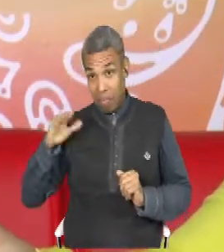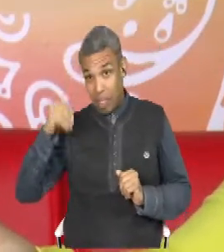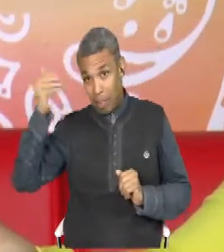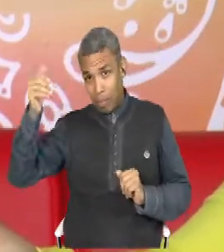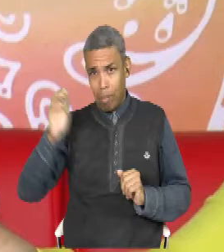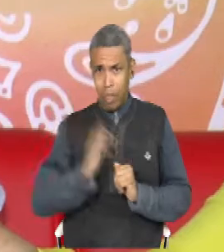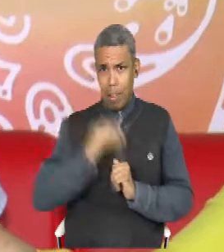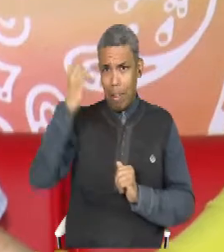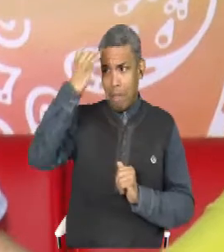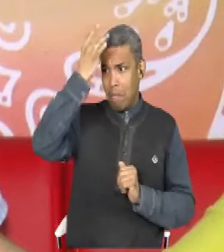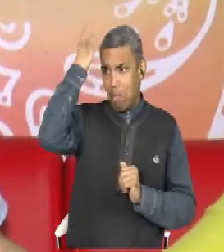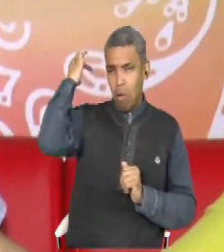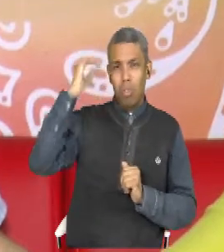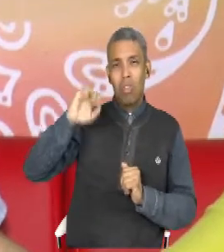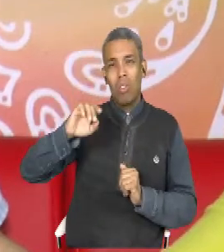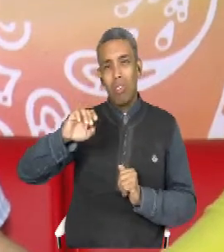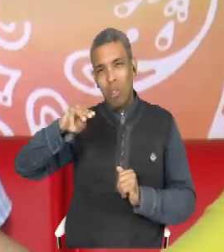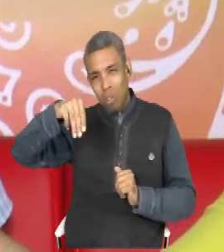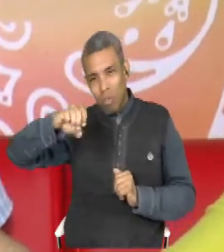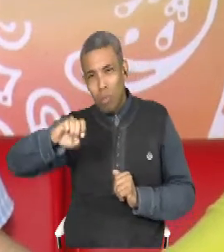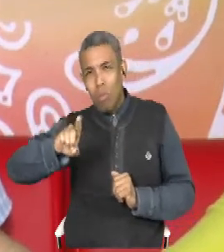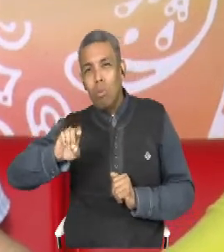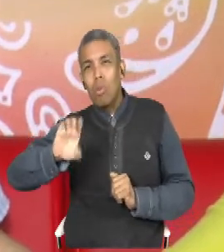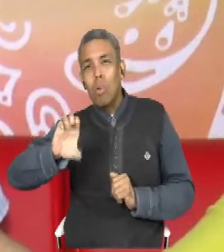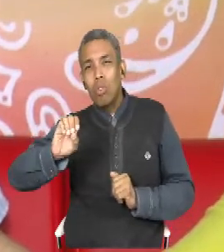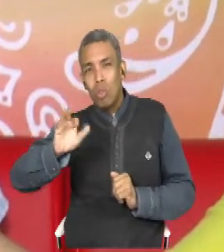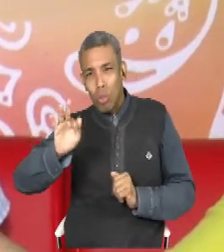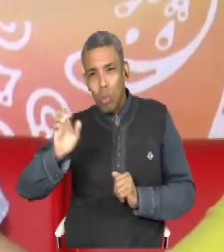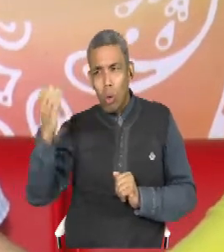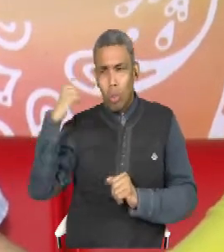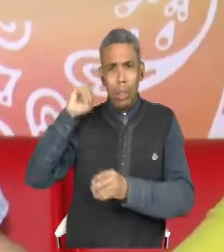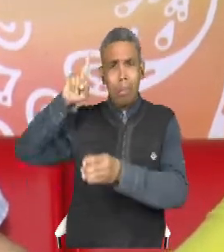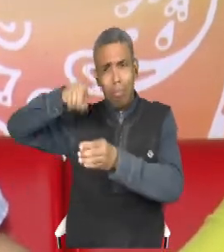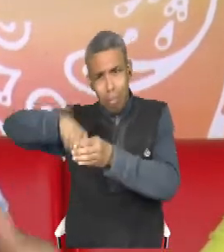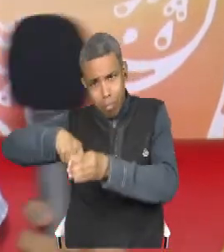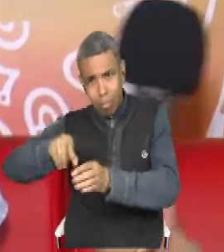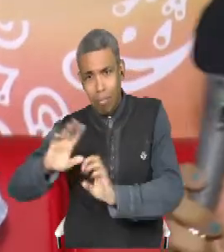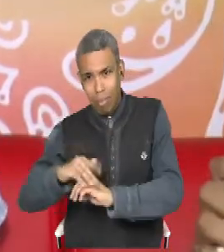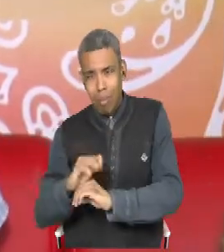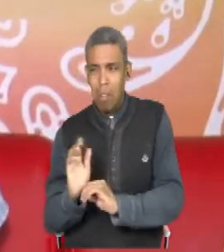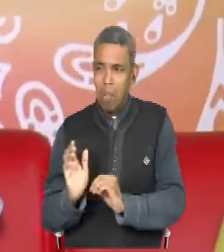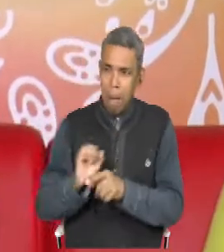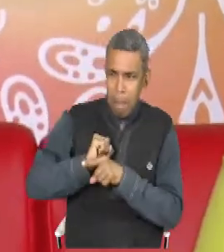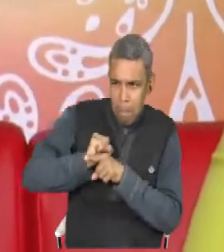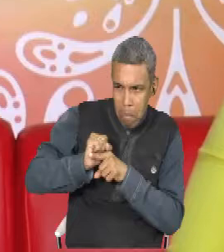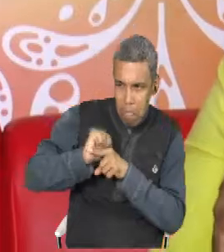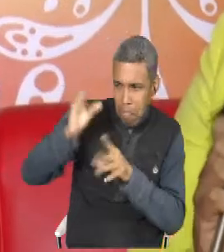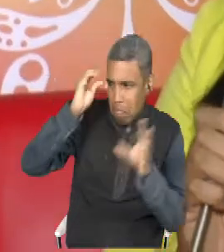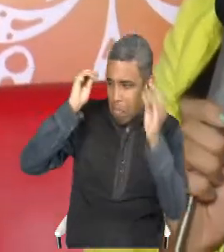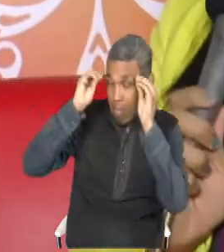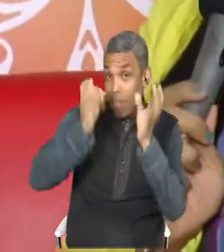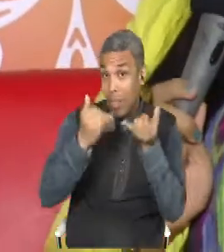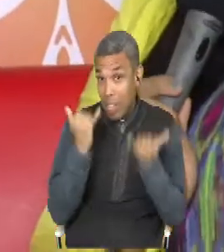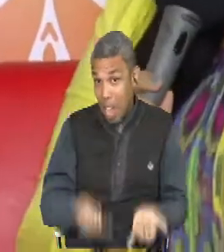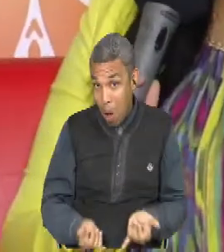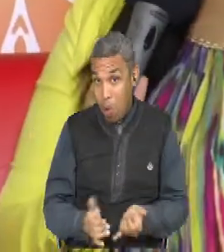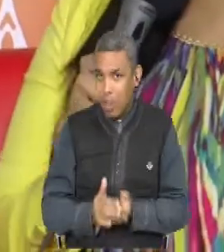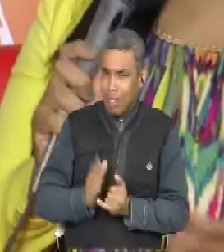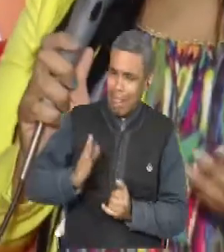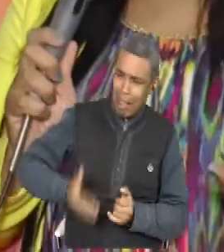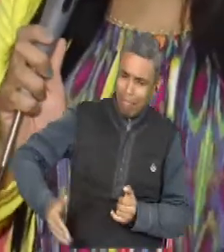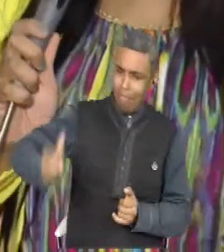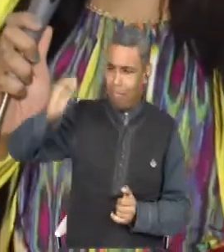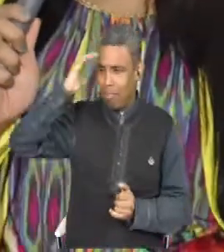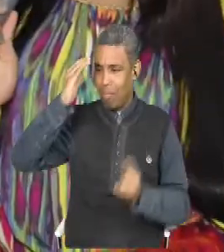empecé de pronto a inclinarme un poco por la música tropical, y ahora estamos haciendo un poco de vallenato. Bueno, ¿cómo se toma de pronto esa decisión de pasar